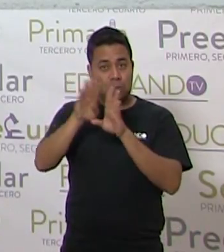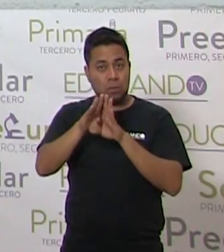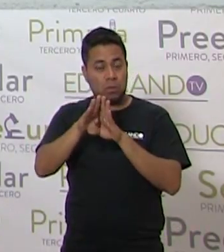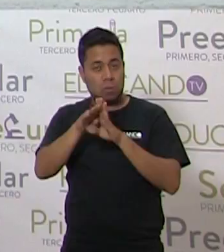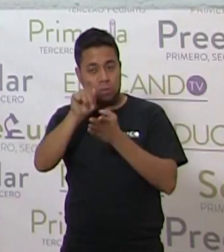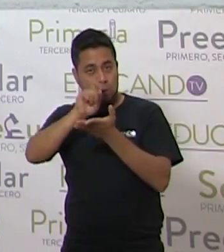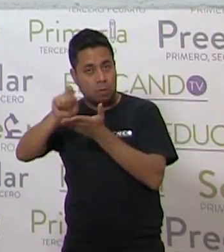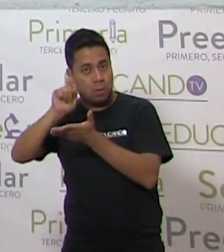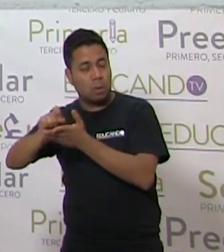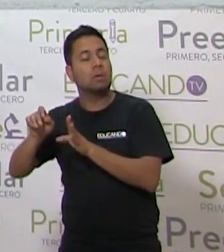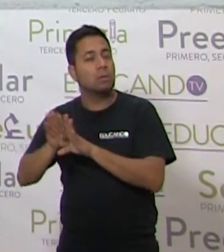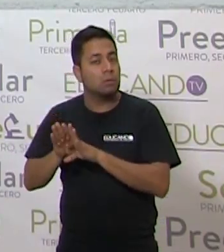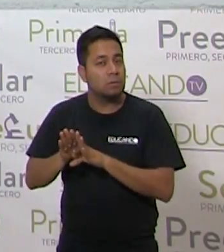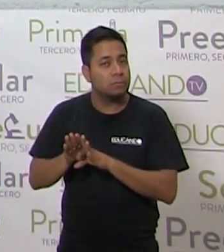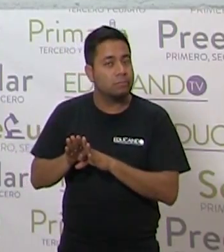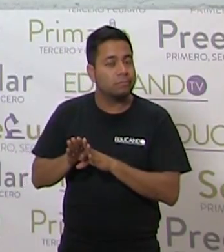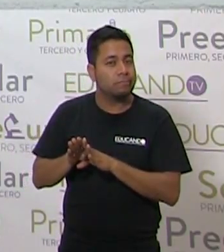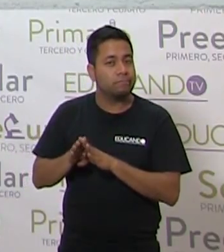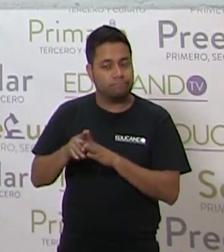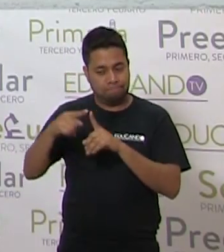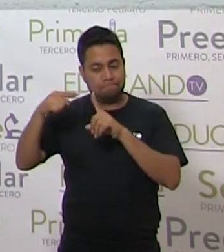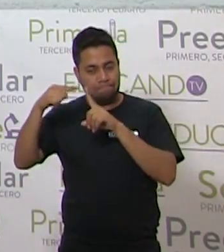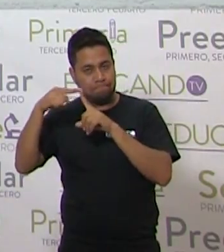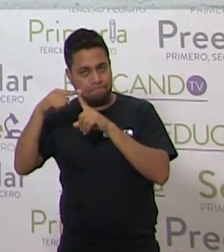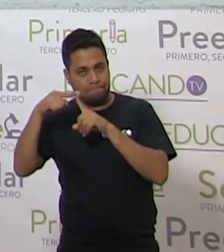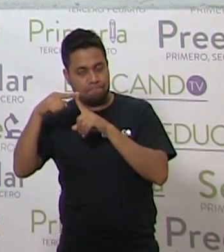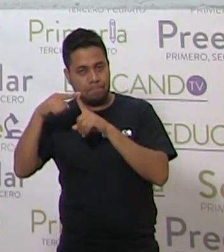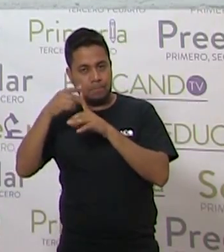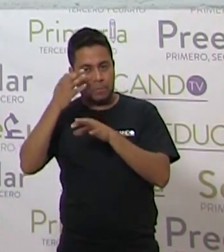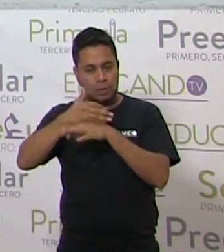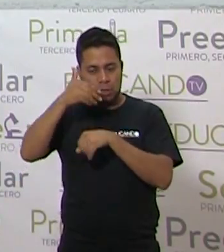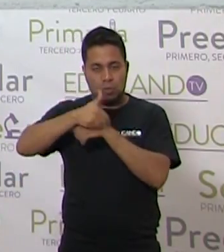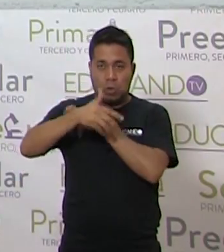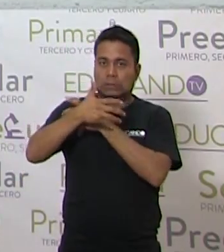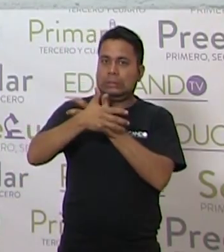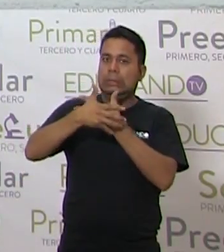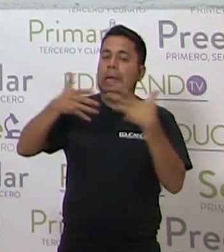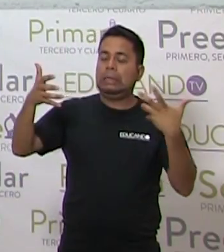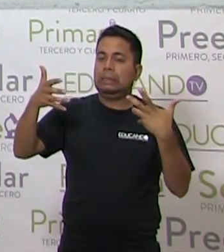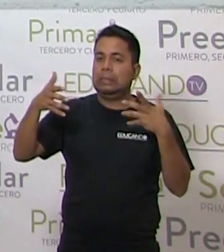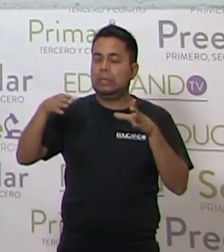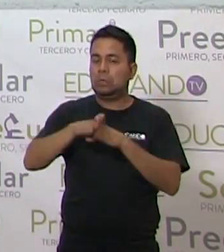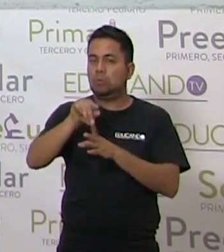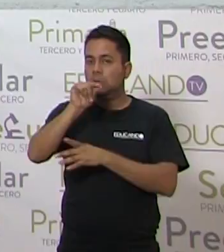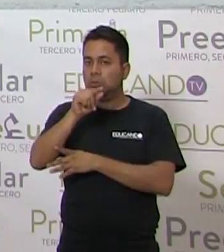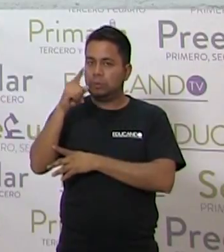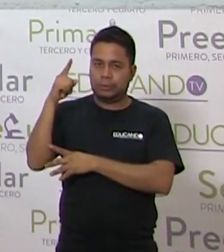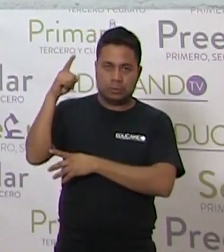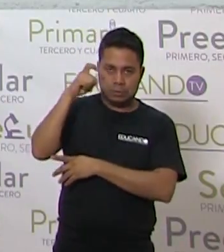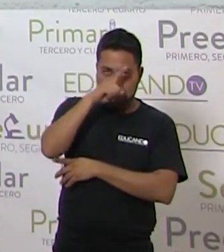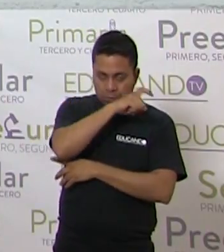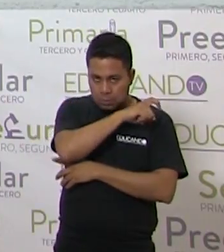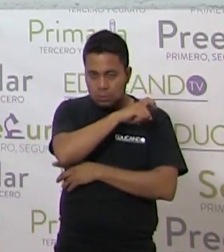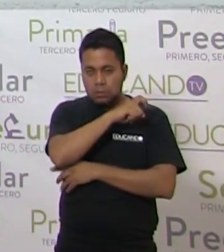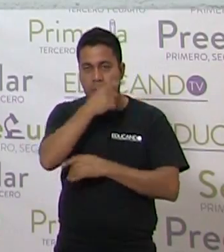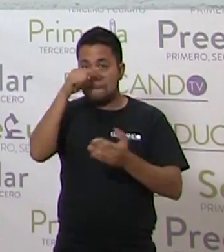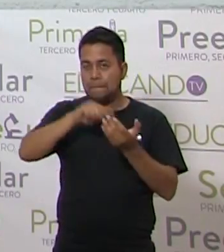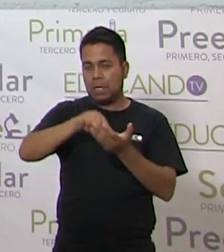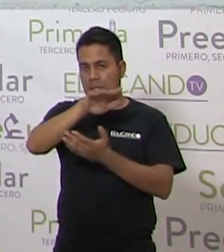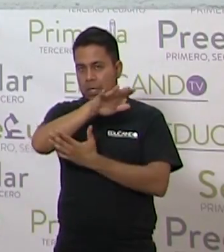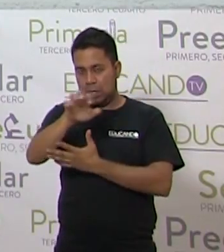un algoritmo en este caso que ya son números más grandes o son números ya o cantidades más grandes